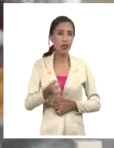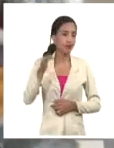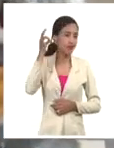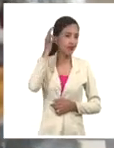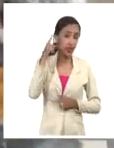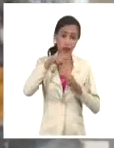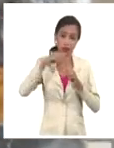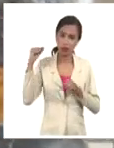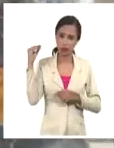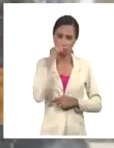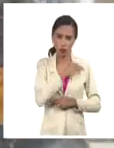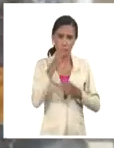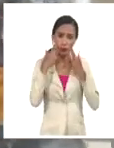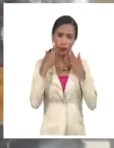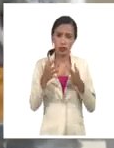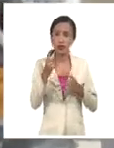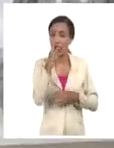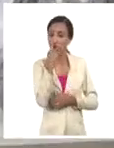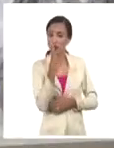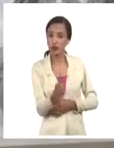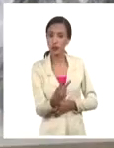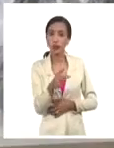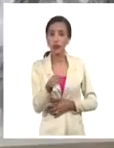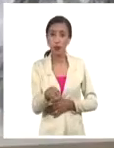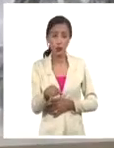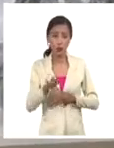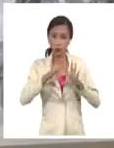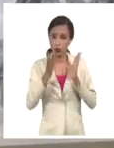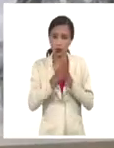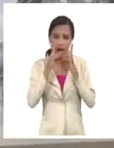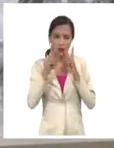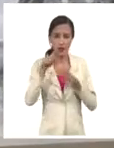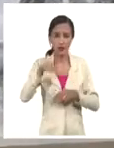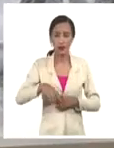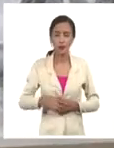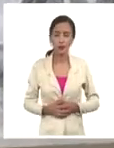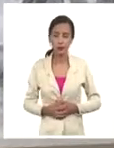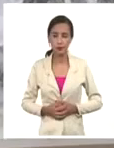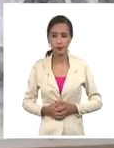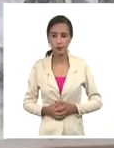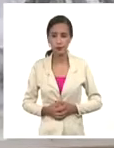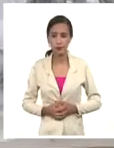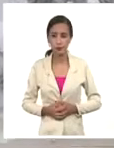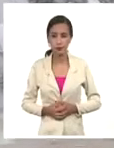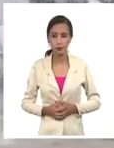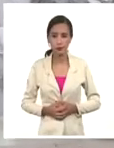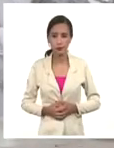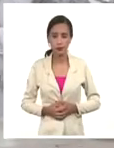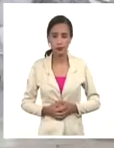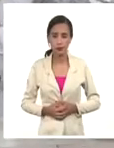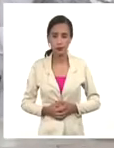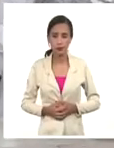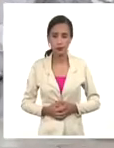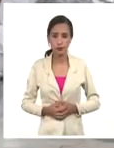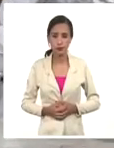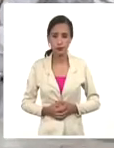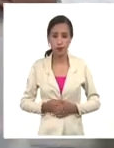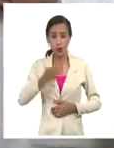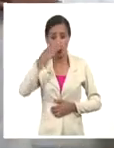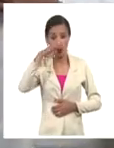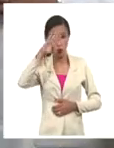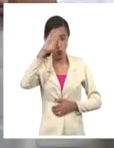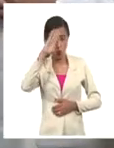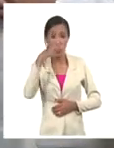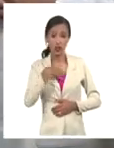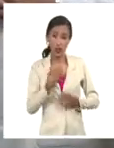moderna tecnología y son atendidos de por vida. Cuba tiene una ventaja en